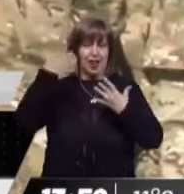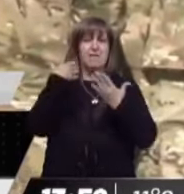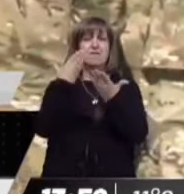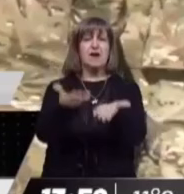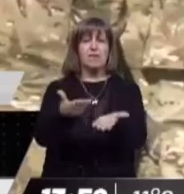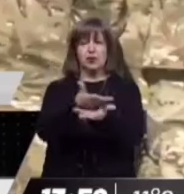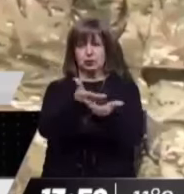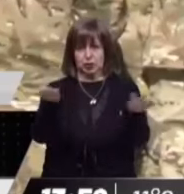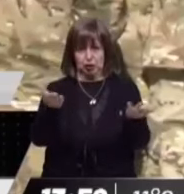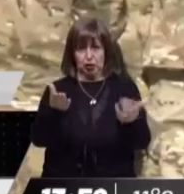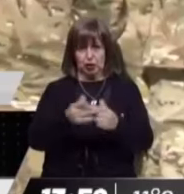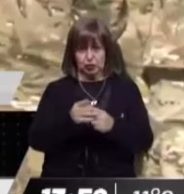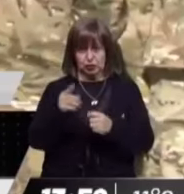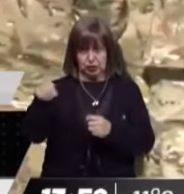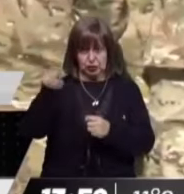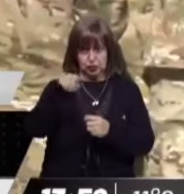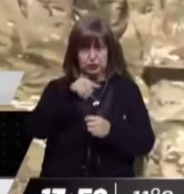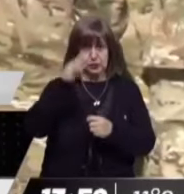justamente